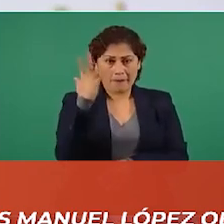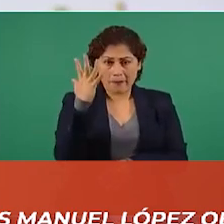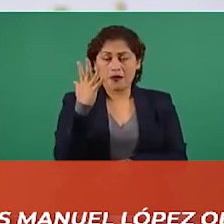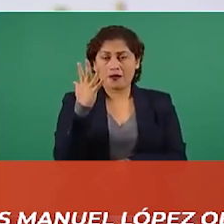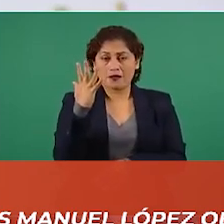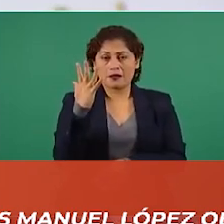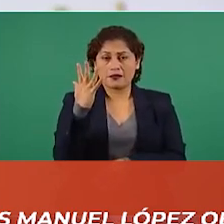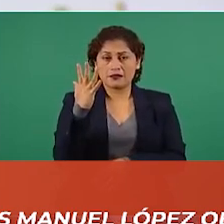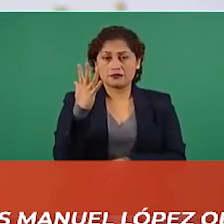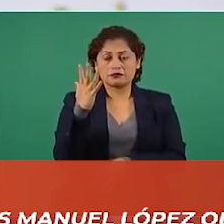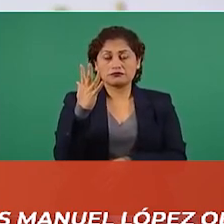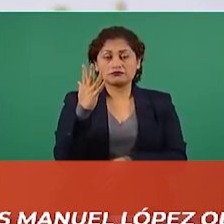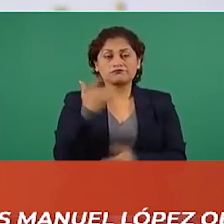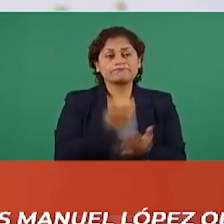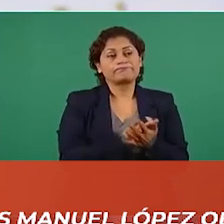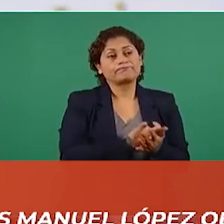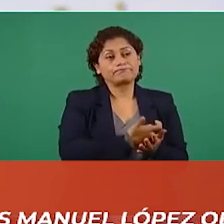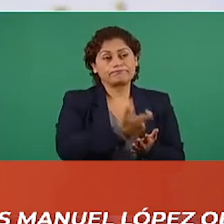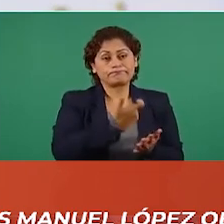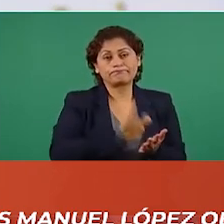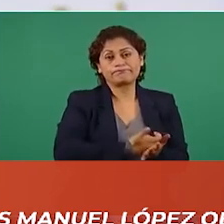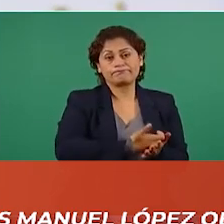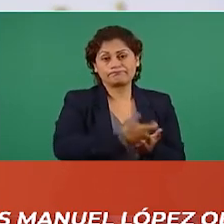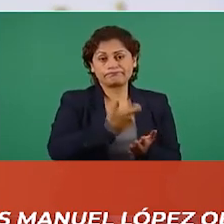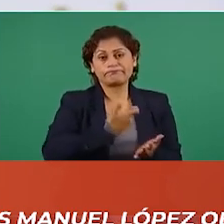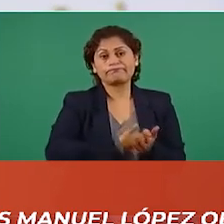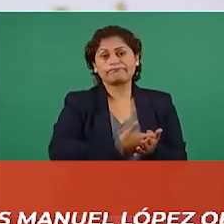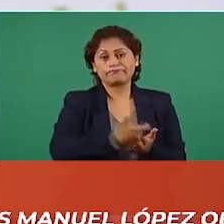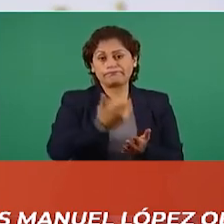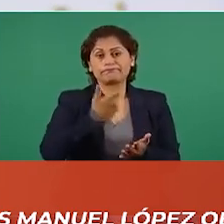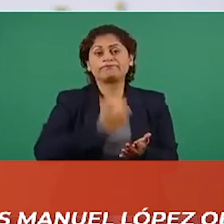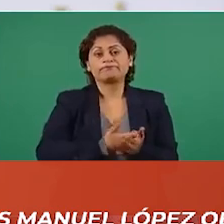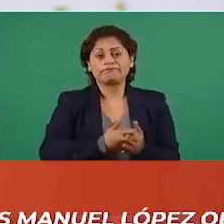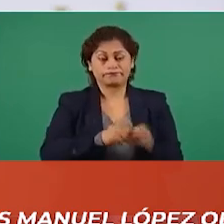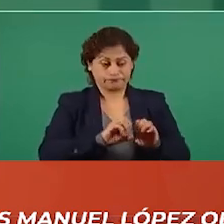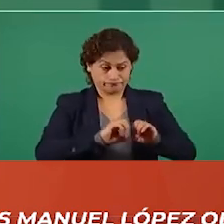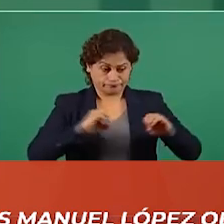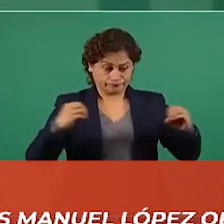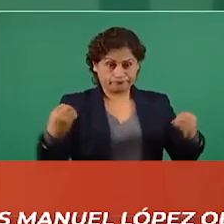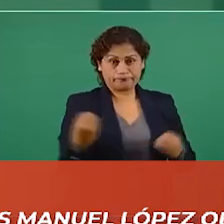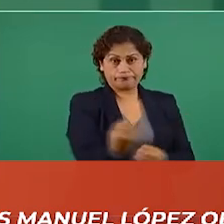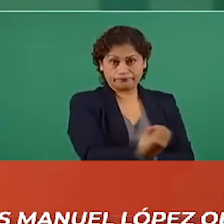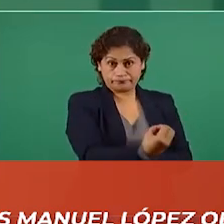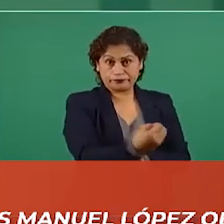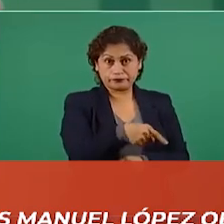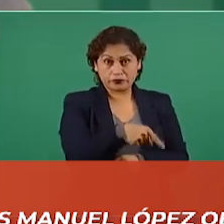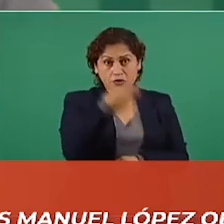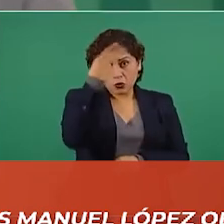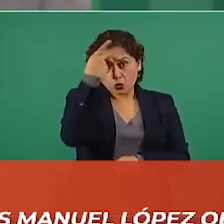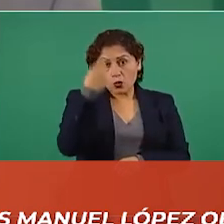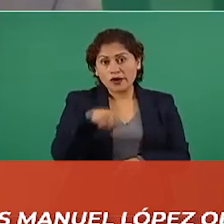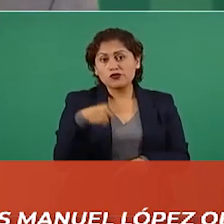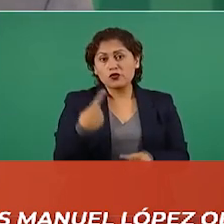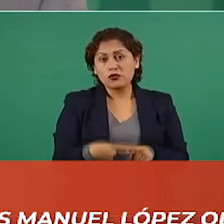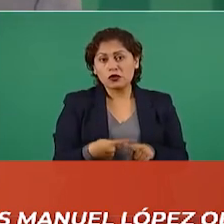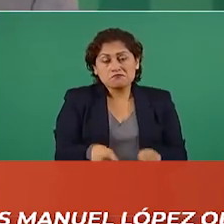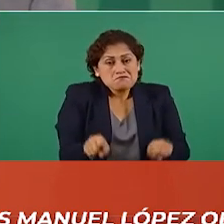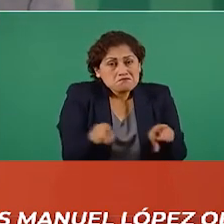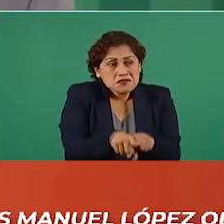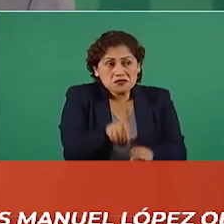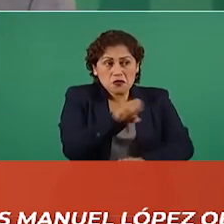y al final los gasoductos se quedaban como propiedad de las empresas.